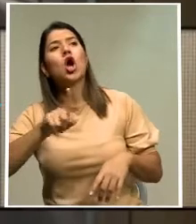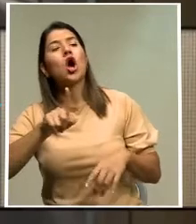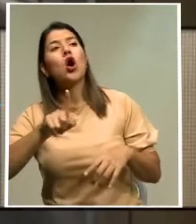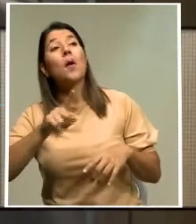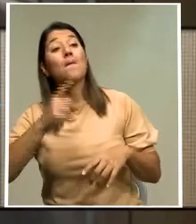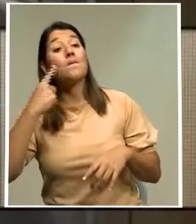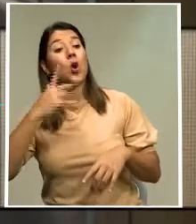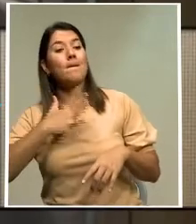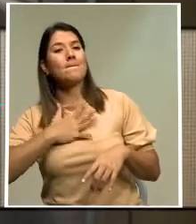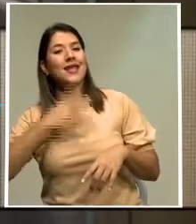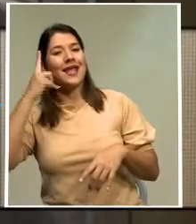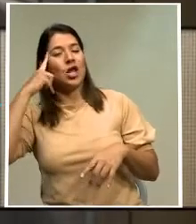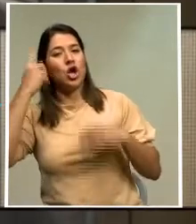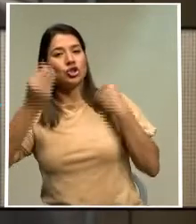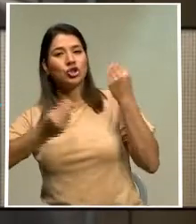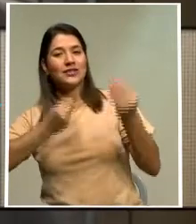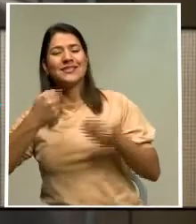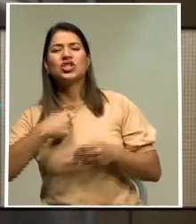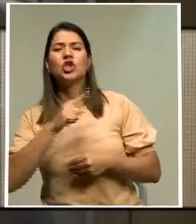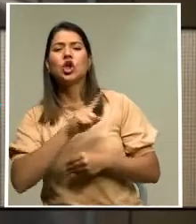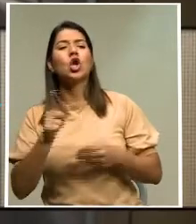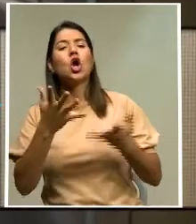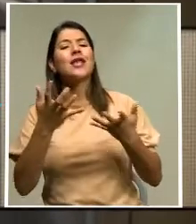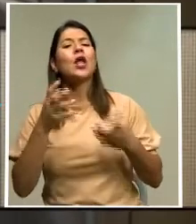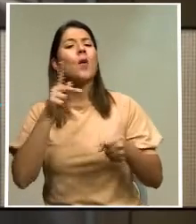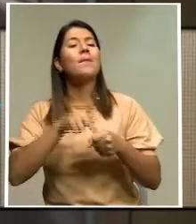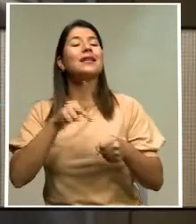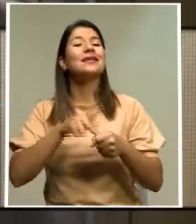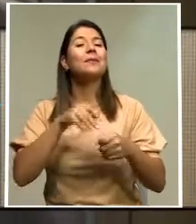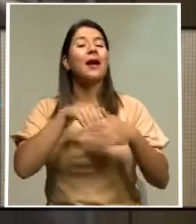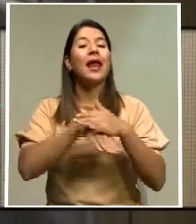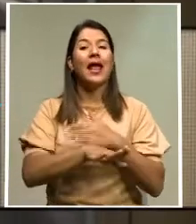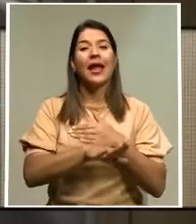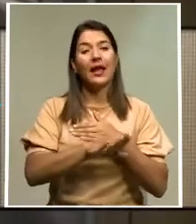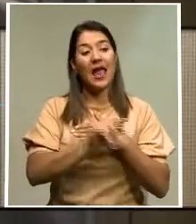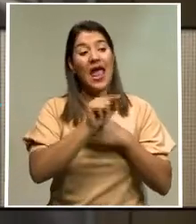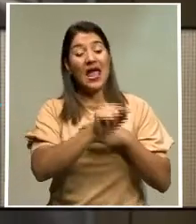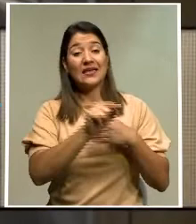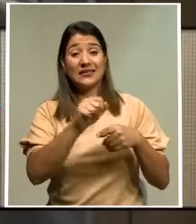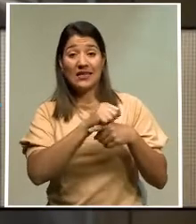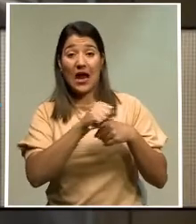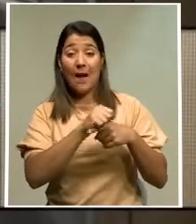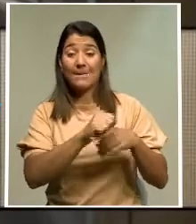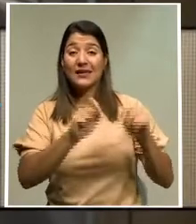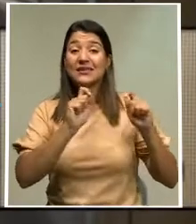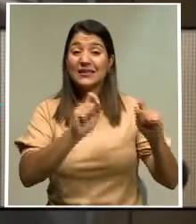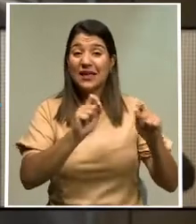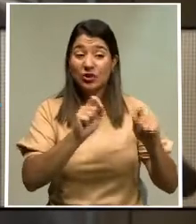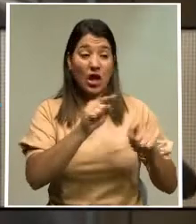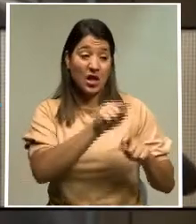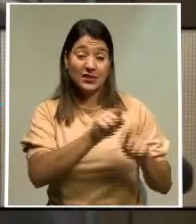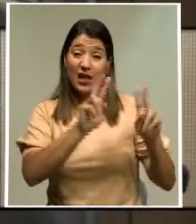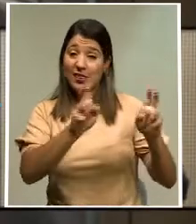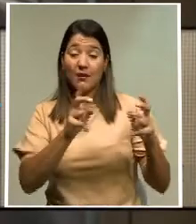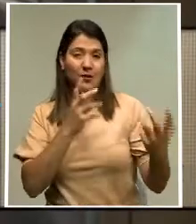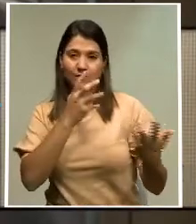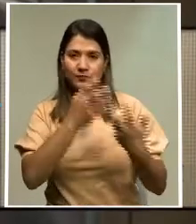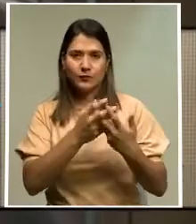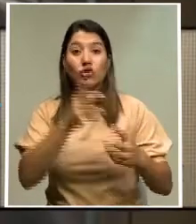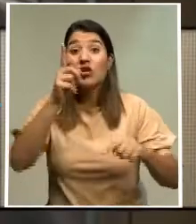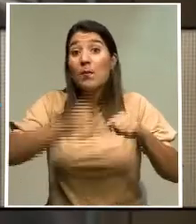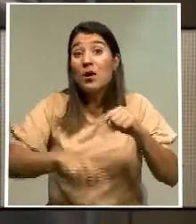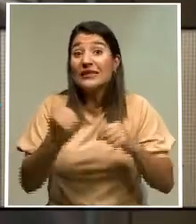violentando derechos de terceras personas. No se puede apelar a la objeción de